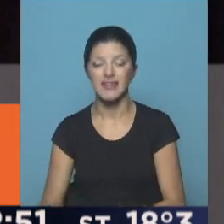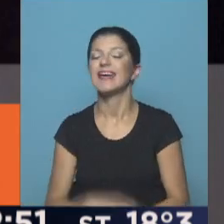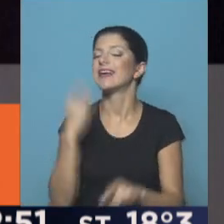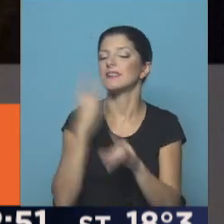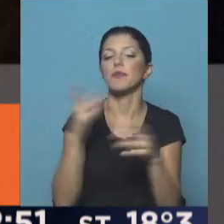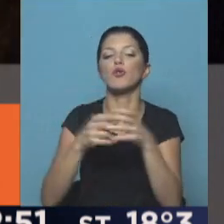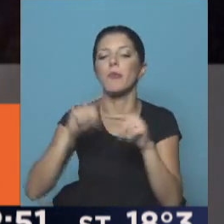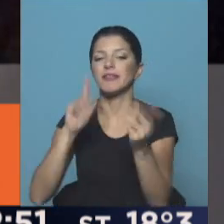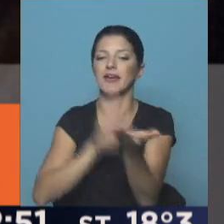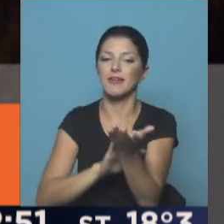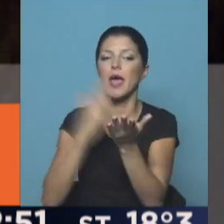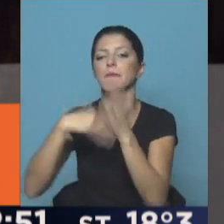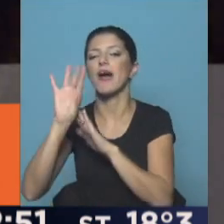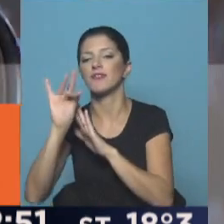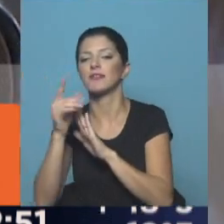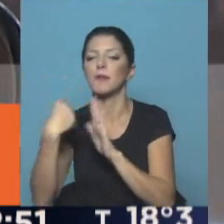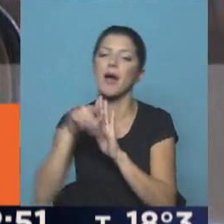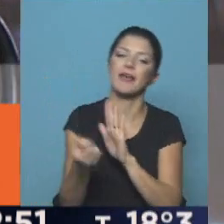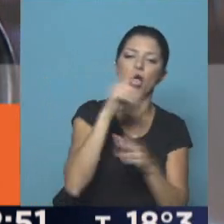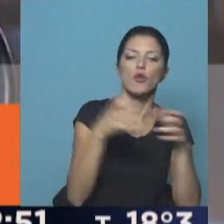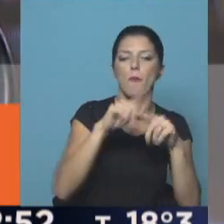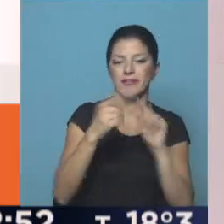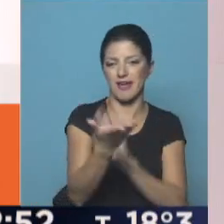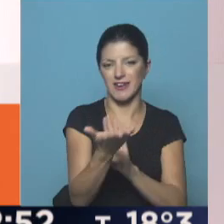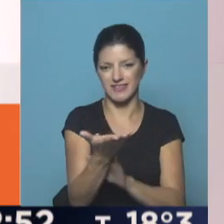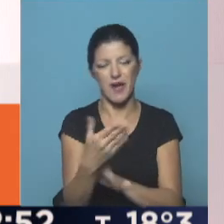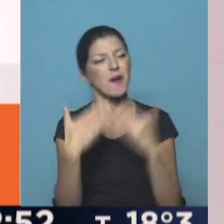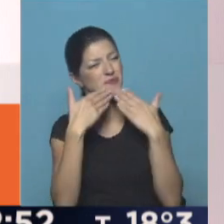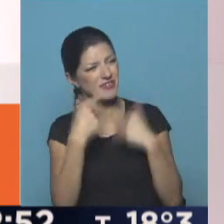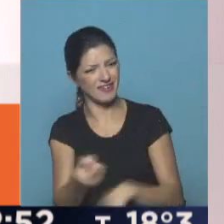es más complejo que para la derecha. Mariano Juster, gracias por acompañarnos. Gracias a ustedes.